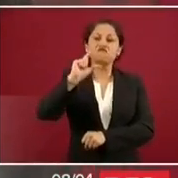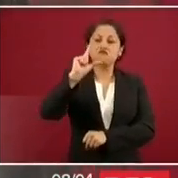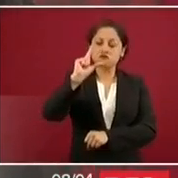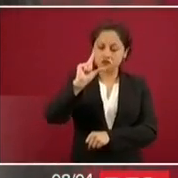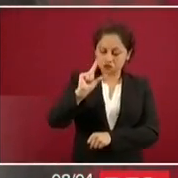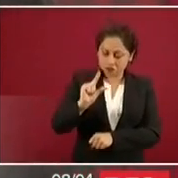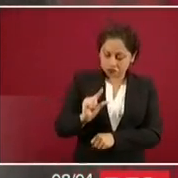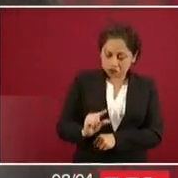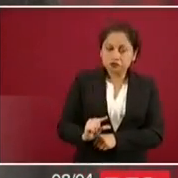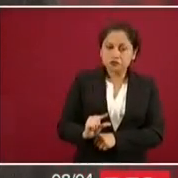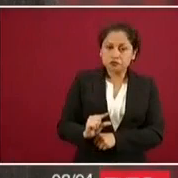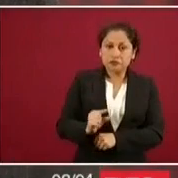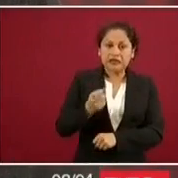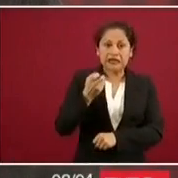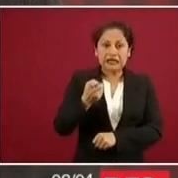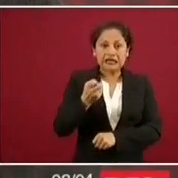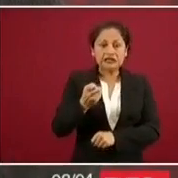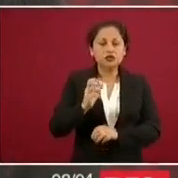nos ayuda